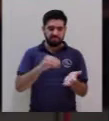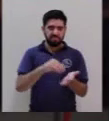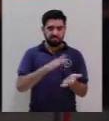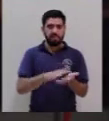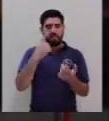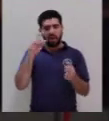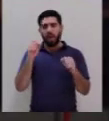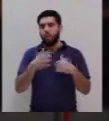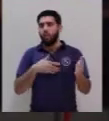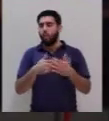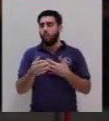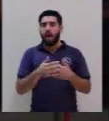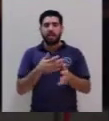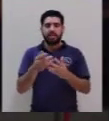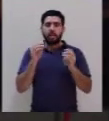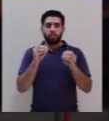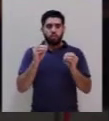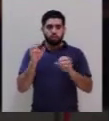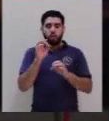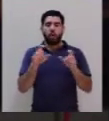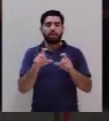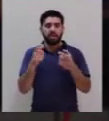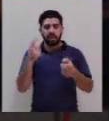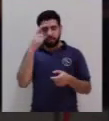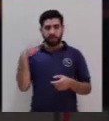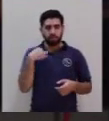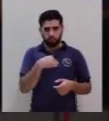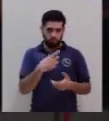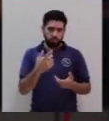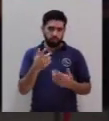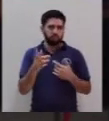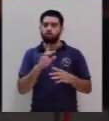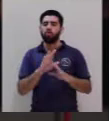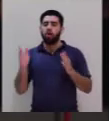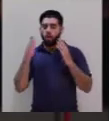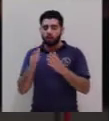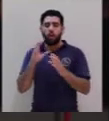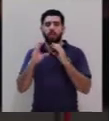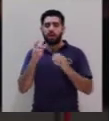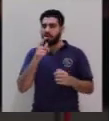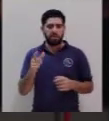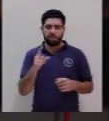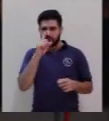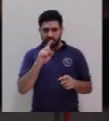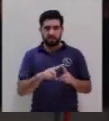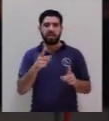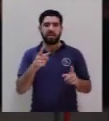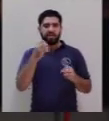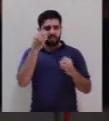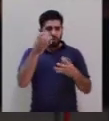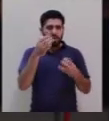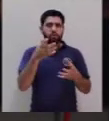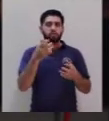cualquier tipo de información en cualquier idioma y para cualquier curso o clase que llevemos, no solo para comunicación y